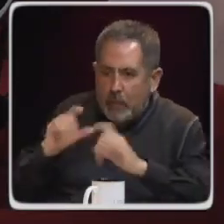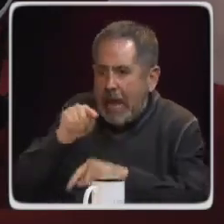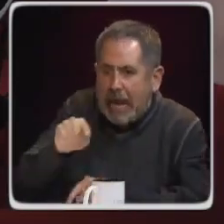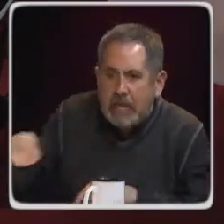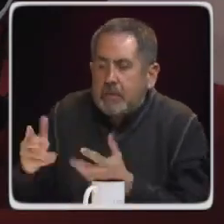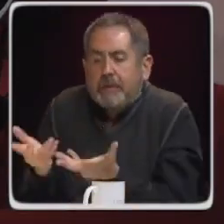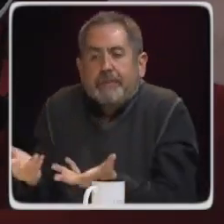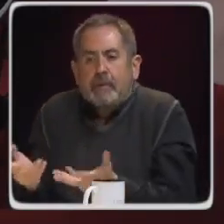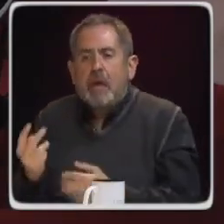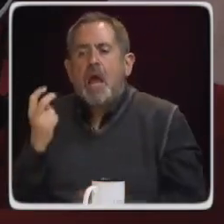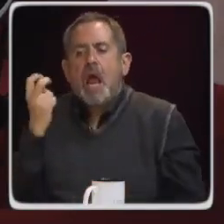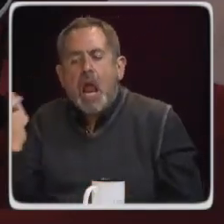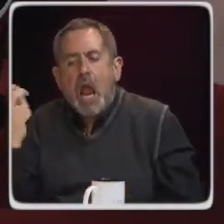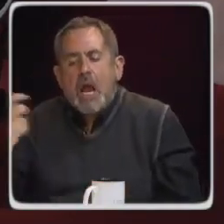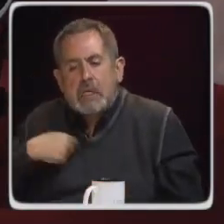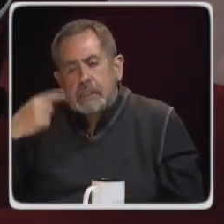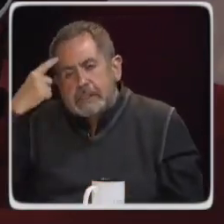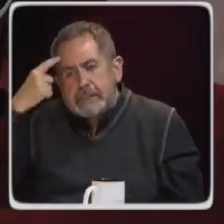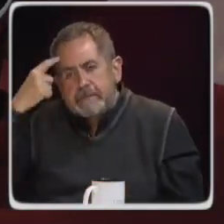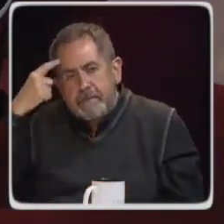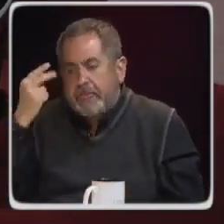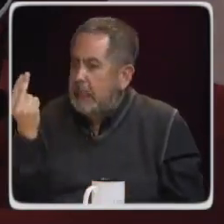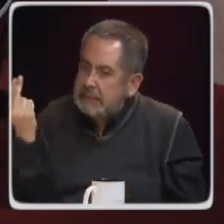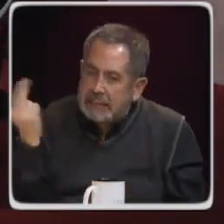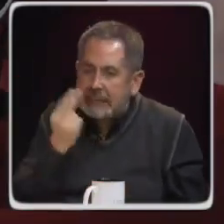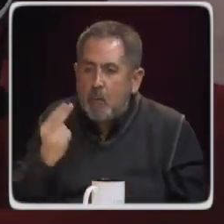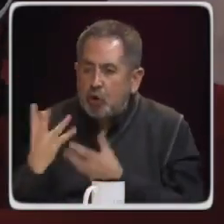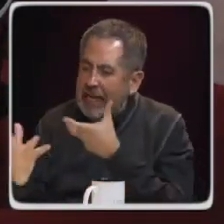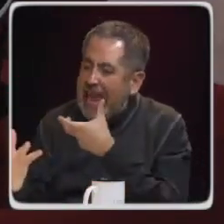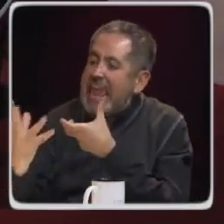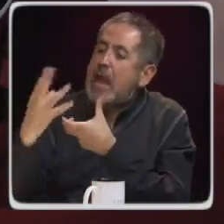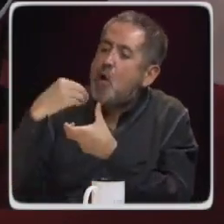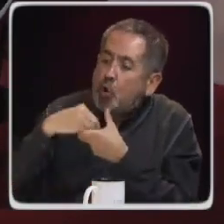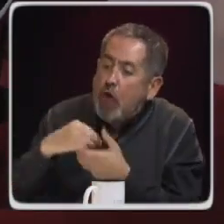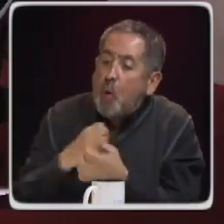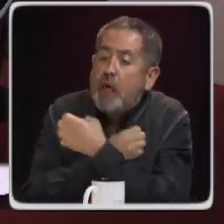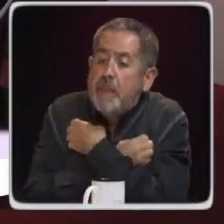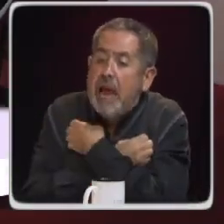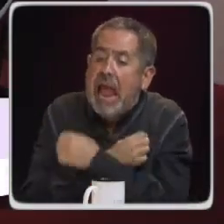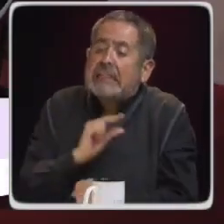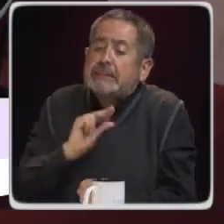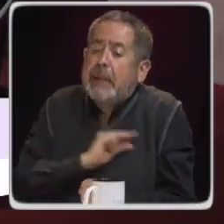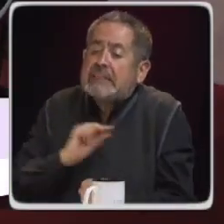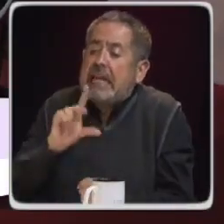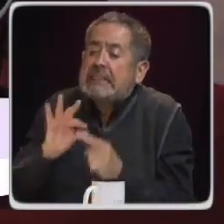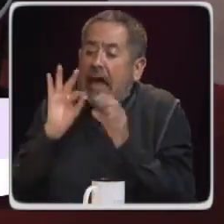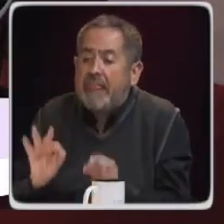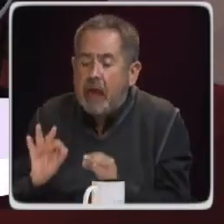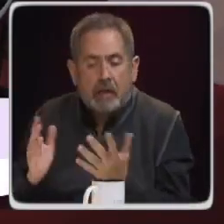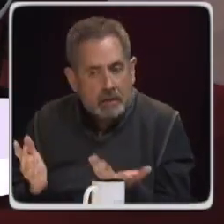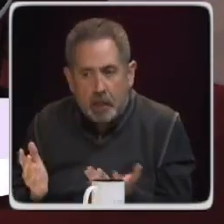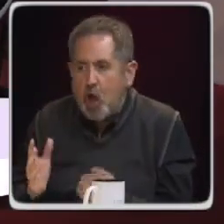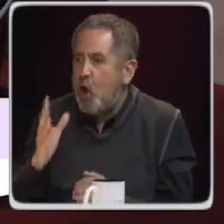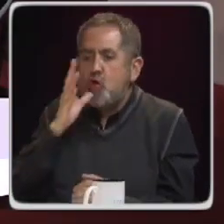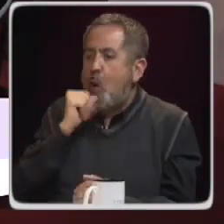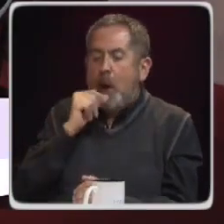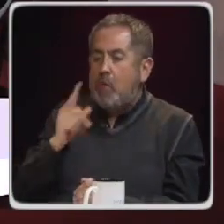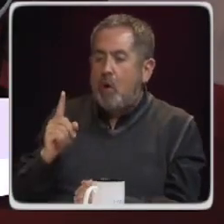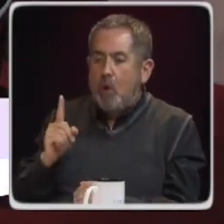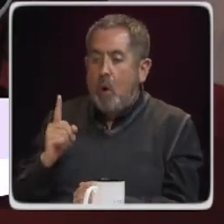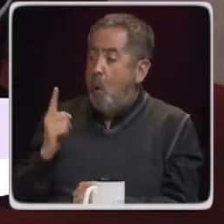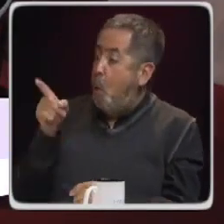estamos batallando ahí es que pues tengamos nosotros maestros en braille, maestros en la lengua